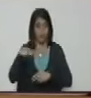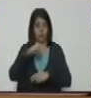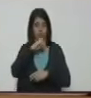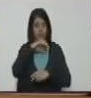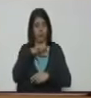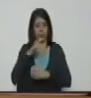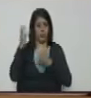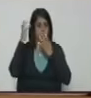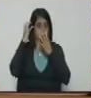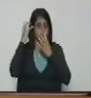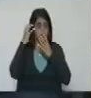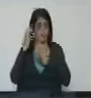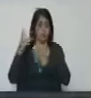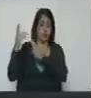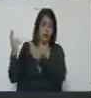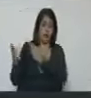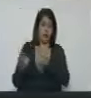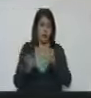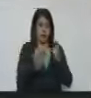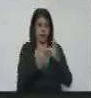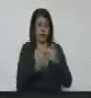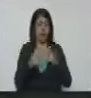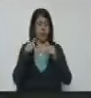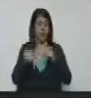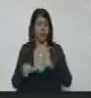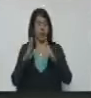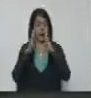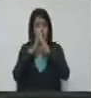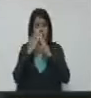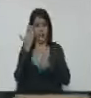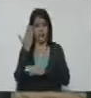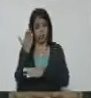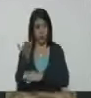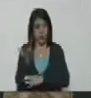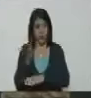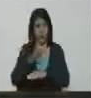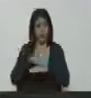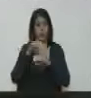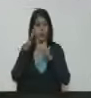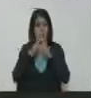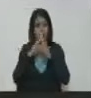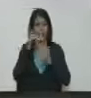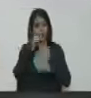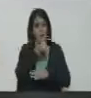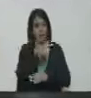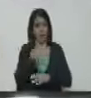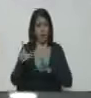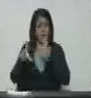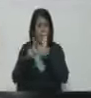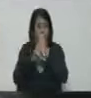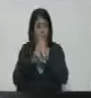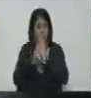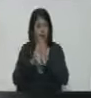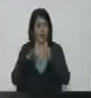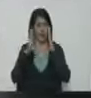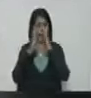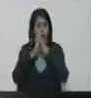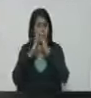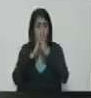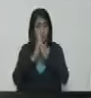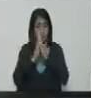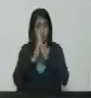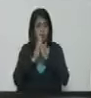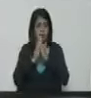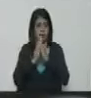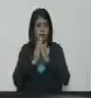Bernardino. Son nuestros invitados y esta es la casa de ustedes, puesto que es la casa del pueblo, la casa de las leyes y la casa